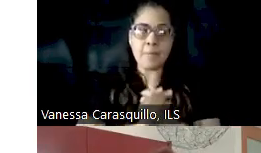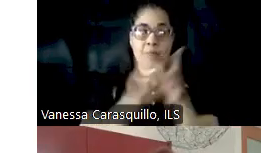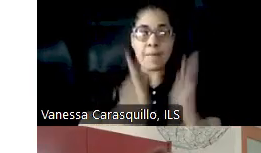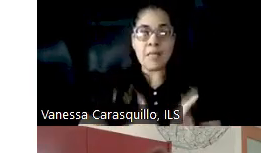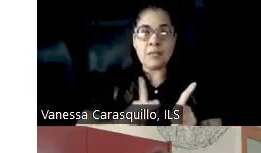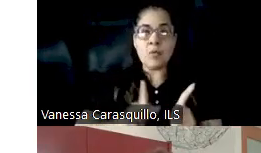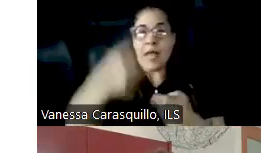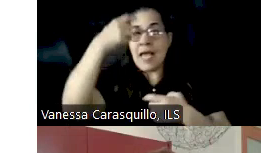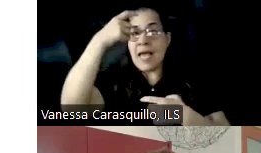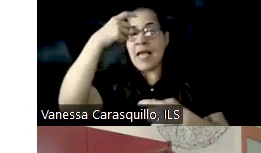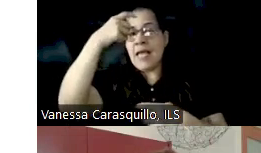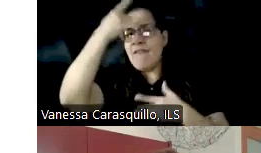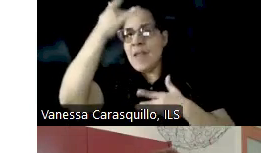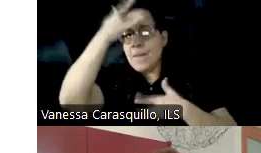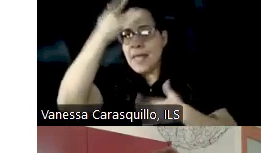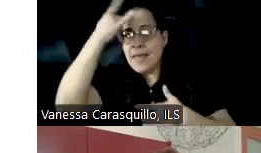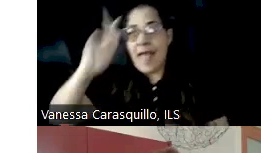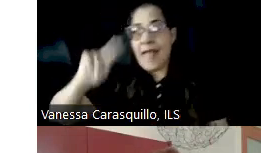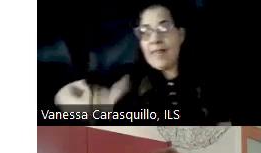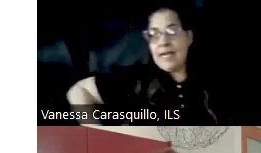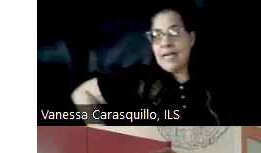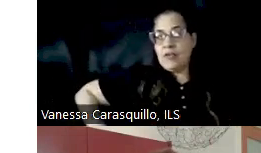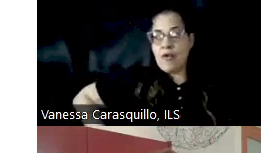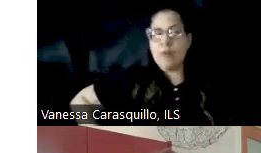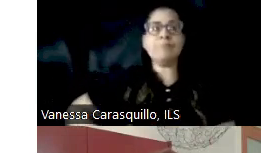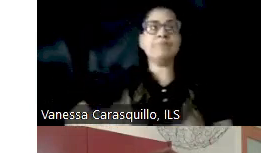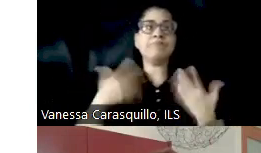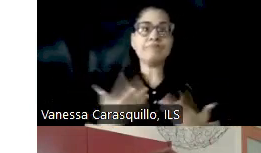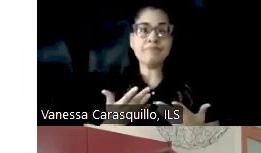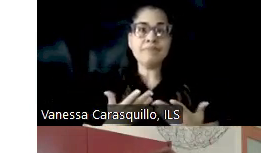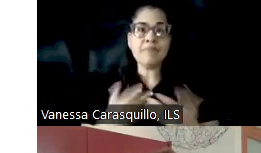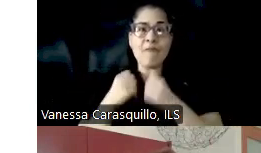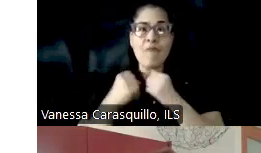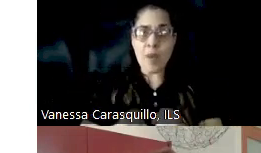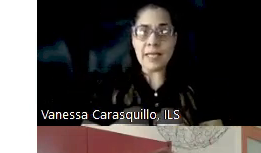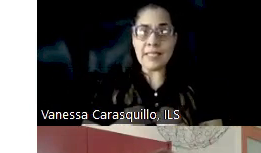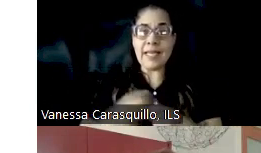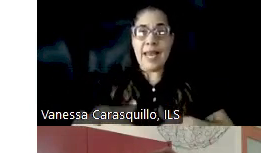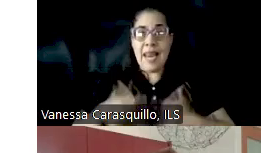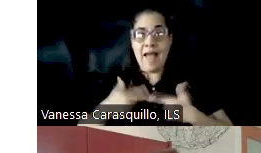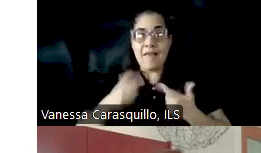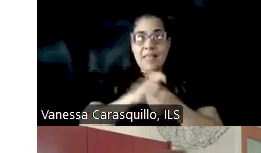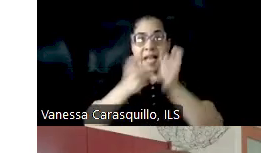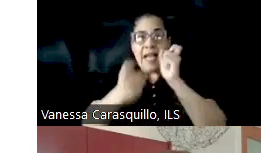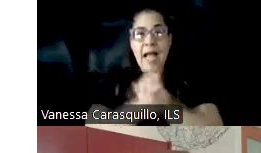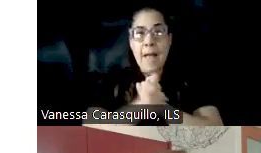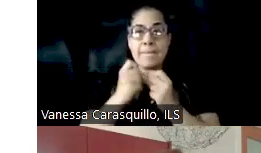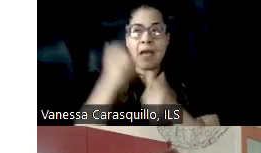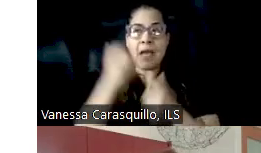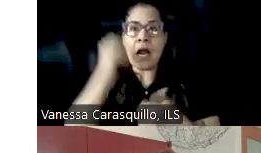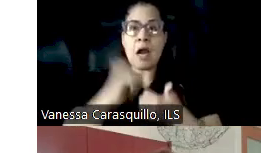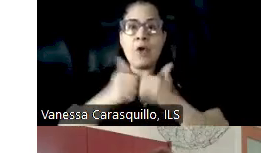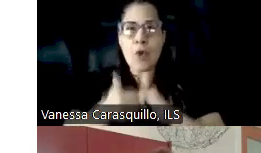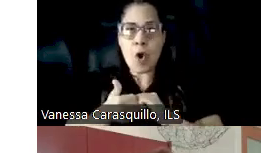enfermedad renal crónica que conlleva todo un cambio de estilo de vida con diálisis,